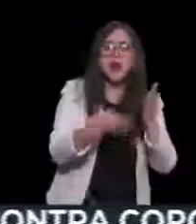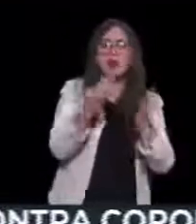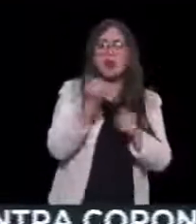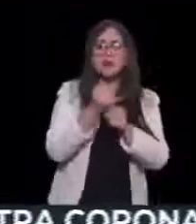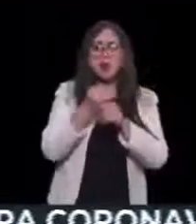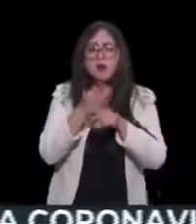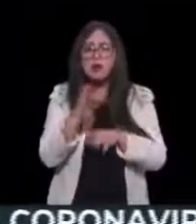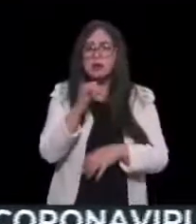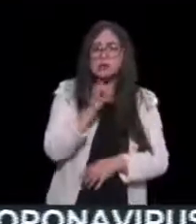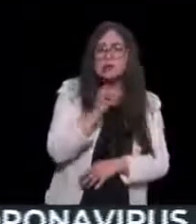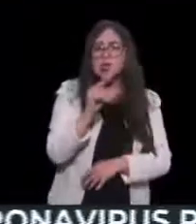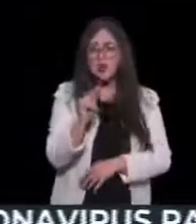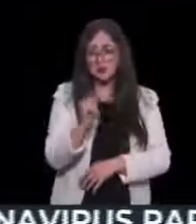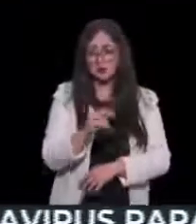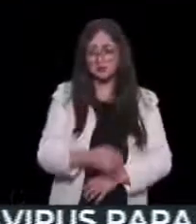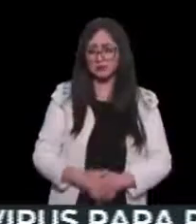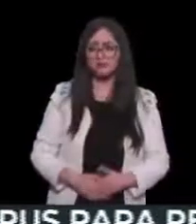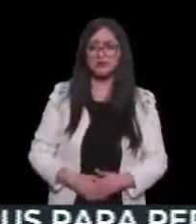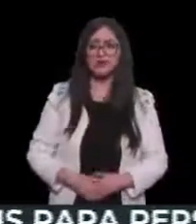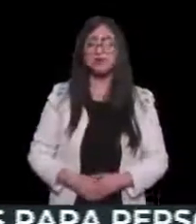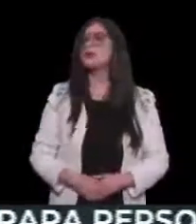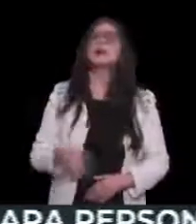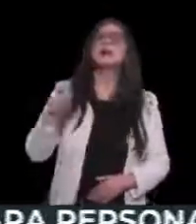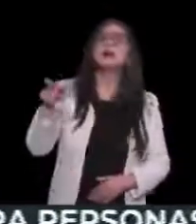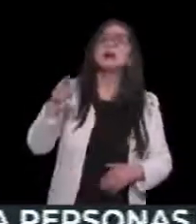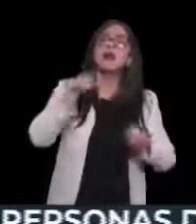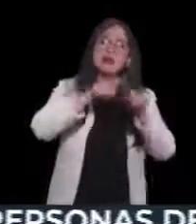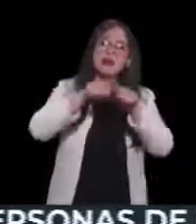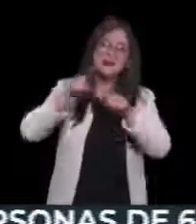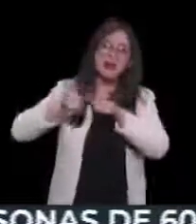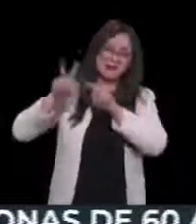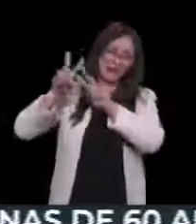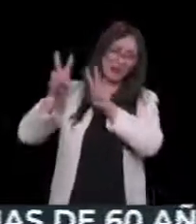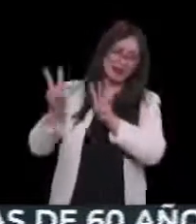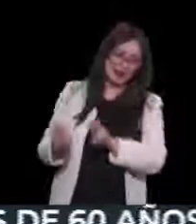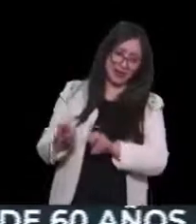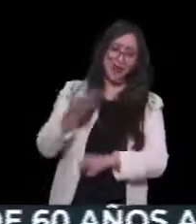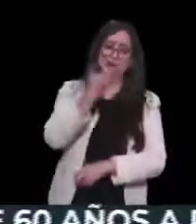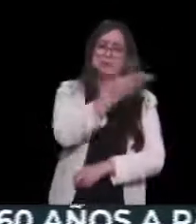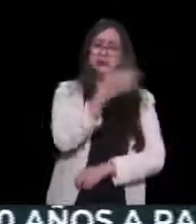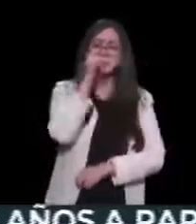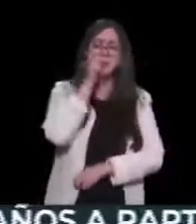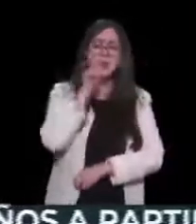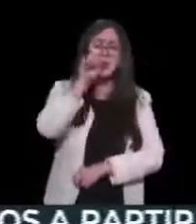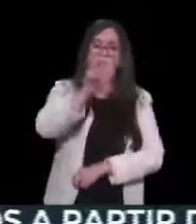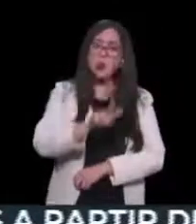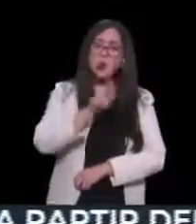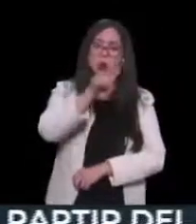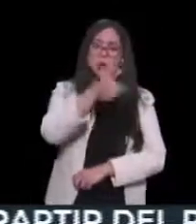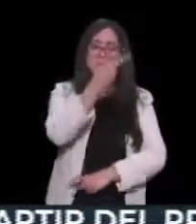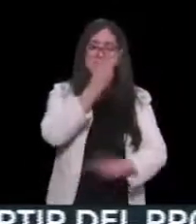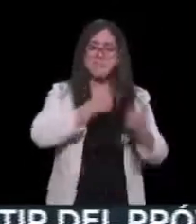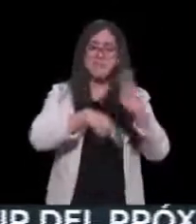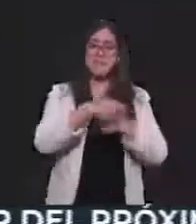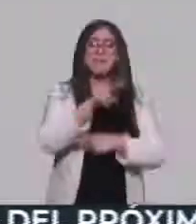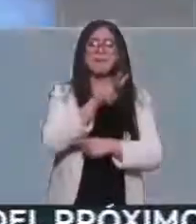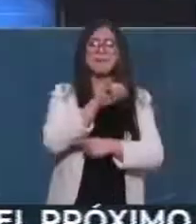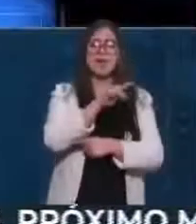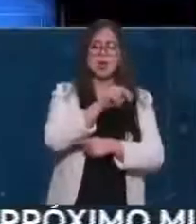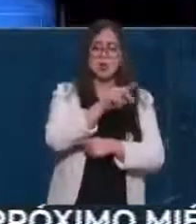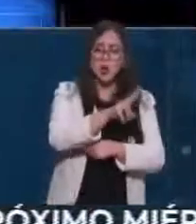Y precisamente para analizar todas estas posturas está con nosotros, como cada lunes, Víctor